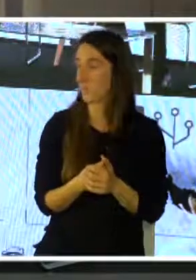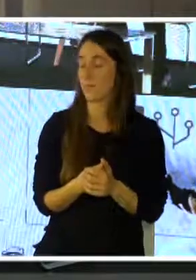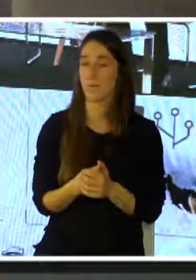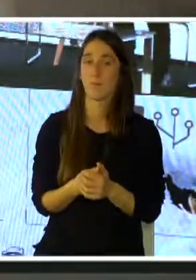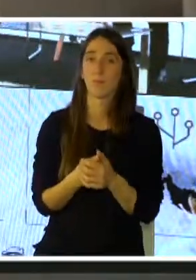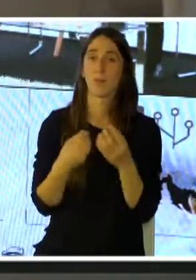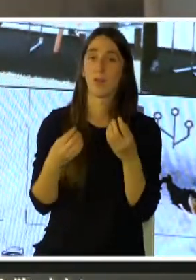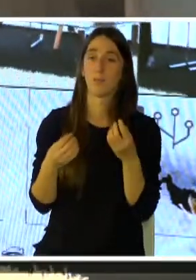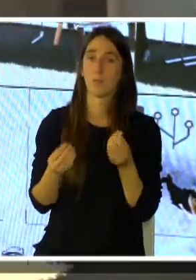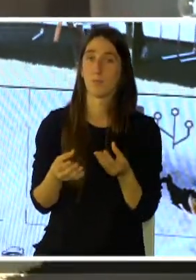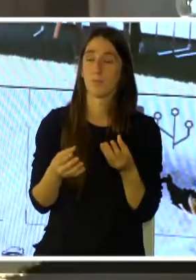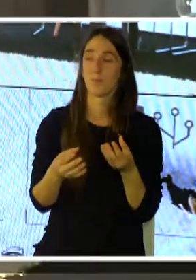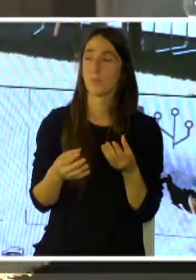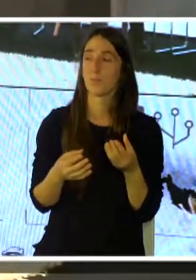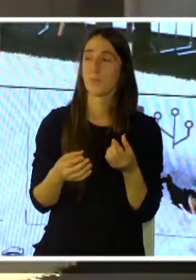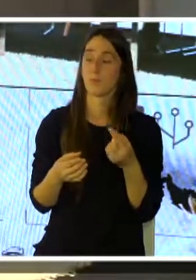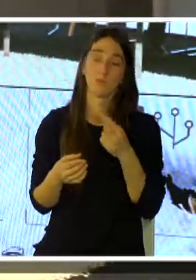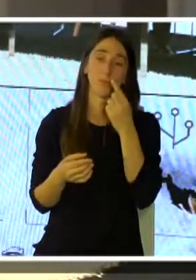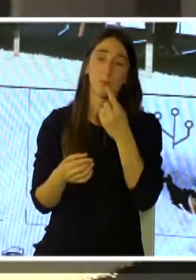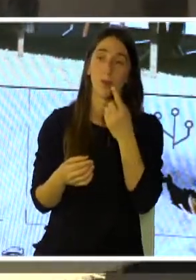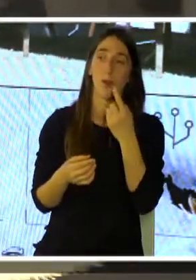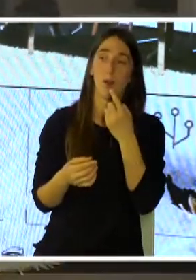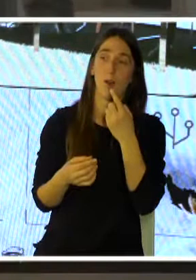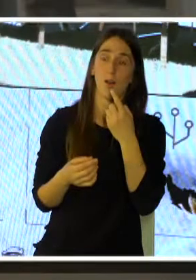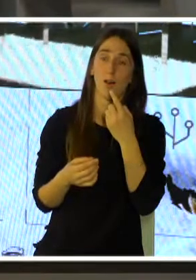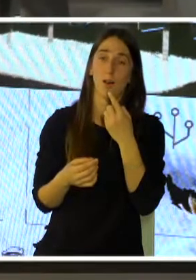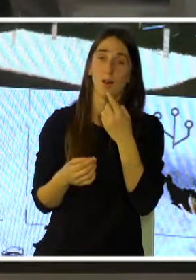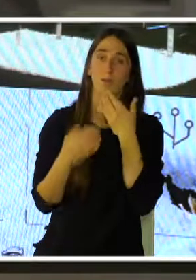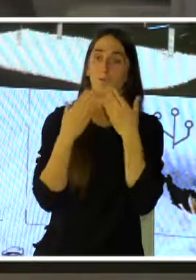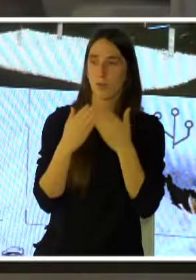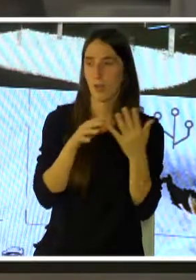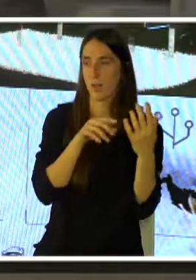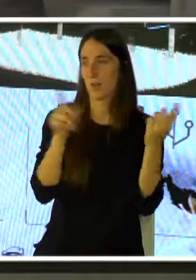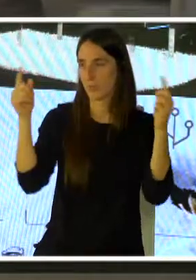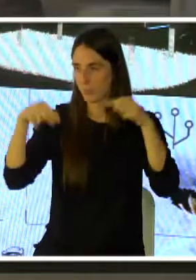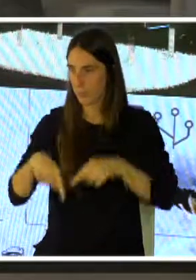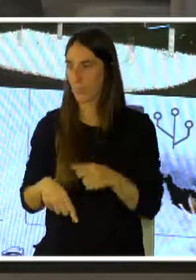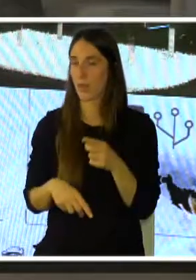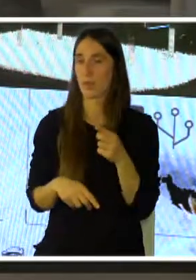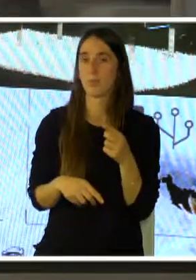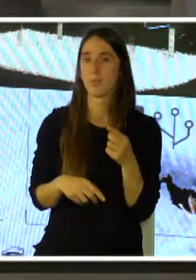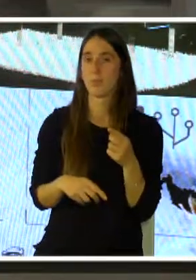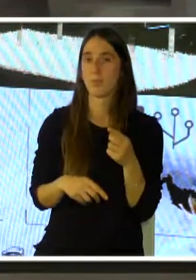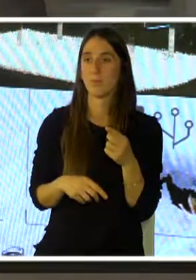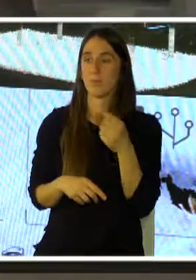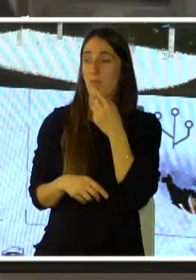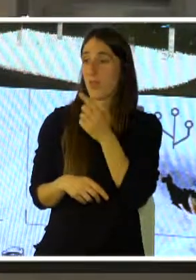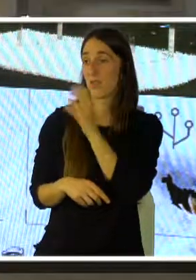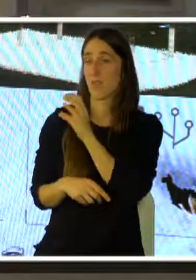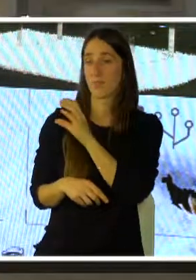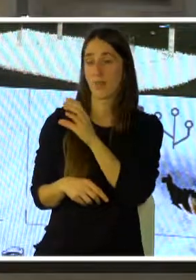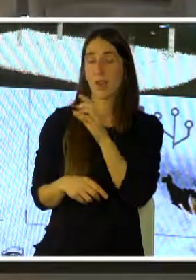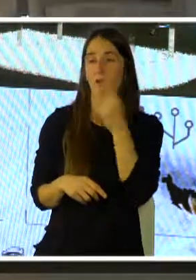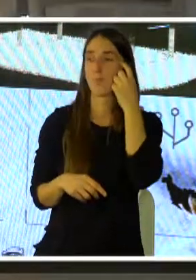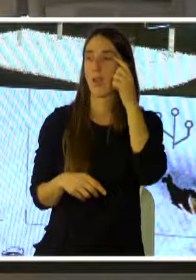Bien, bueno, en primer lugar, muchas gracias por estar. Como decía Carlos, bueno, la